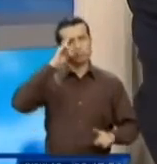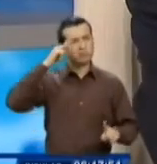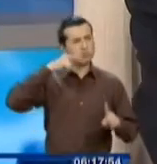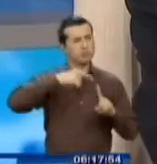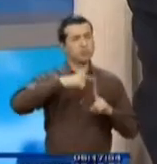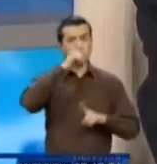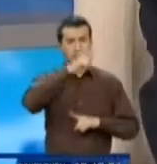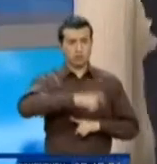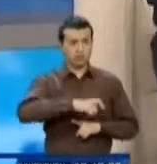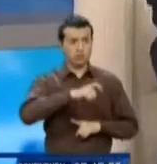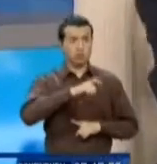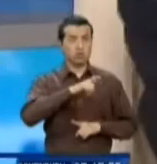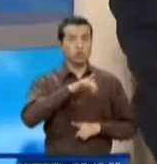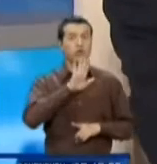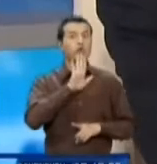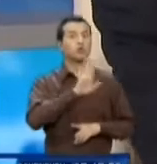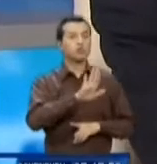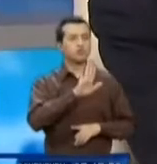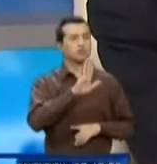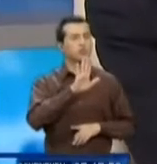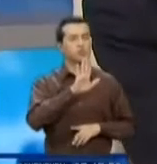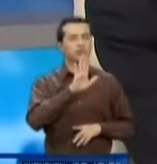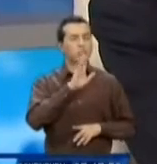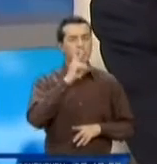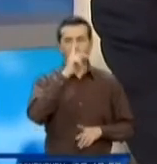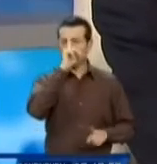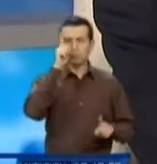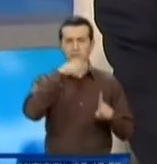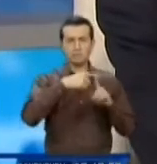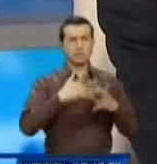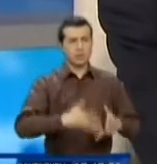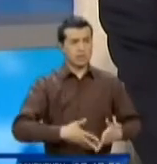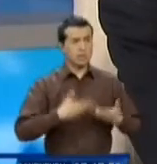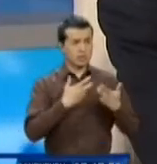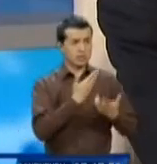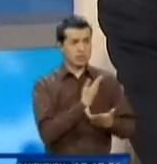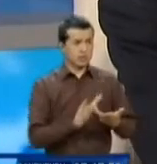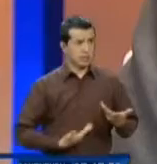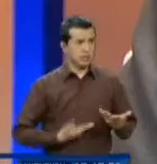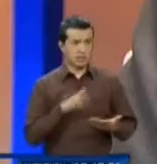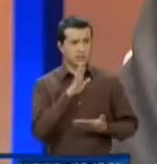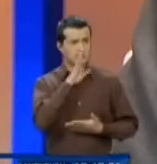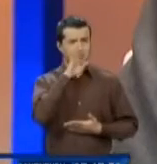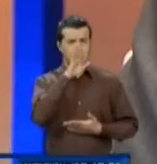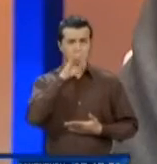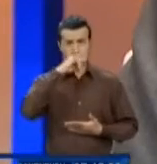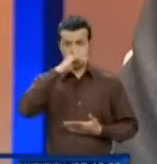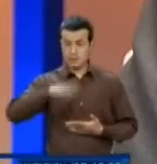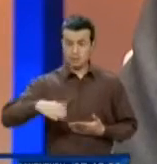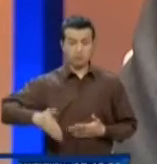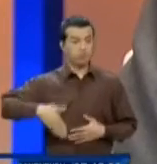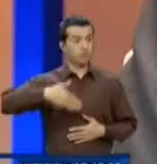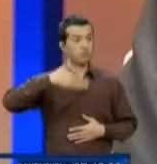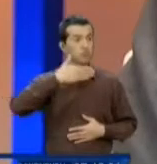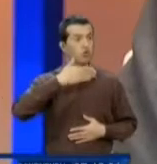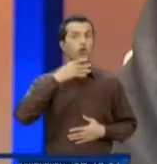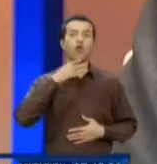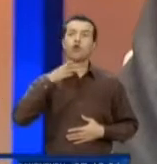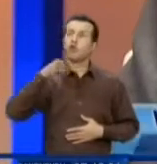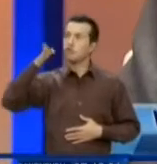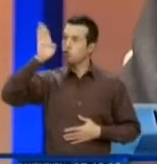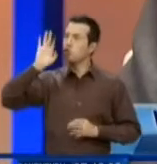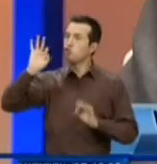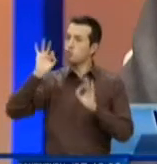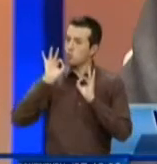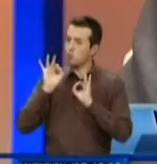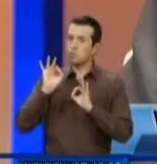siendo de izquierda, en el sur de su vida, estaba el querer ser presidente del Ecuador? Sí, yo pienso que sí. Y Dios hizo justicia con